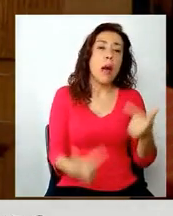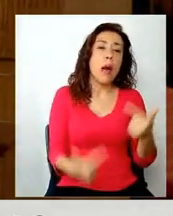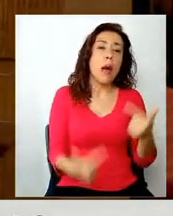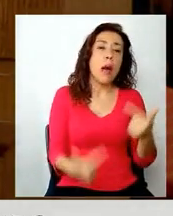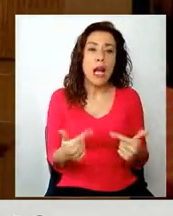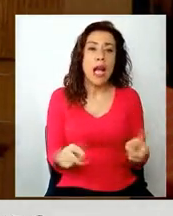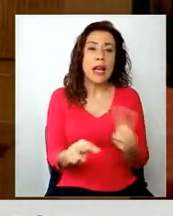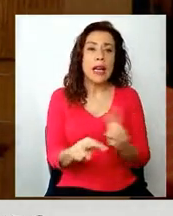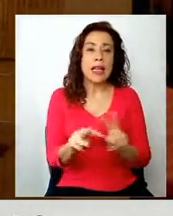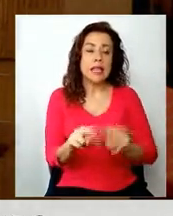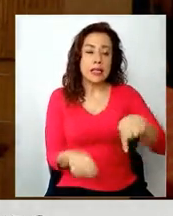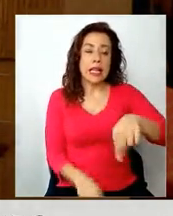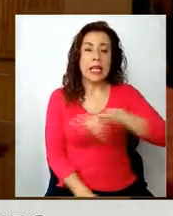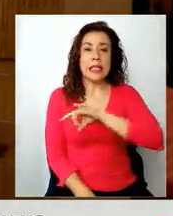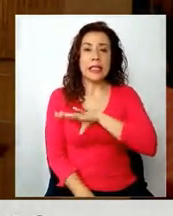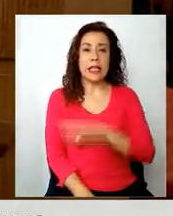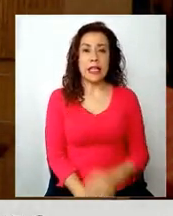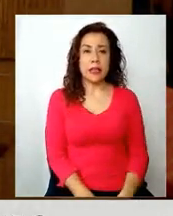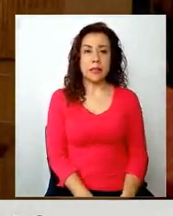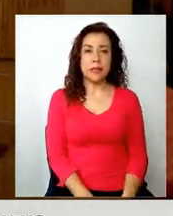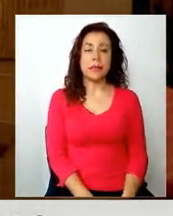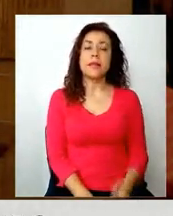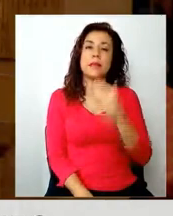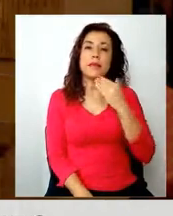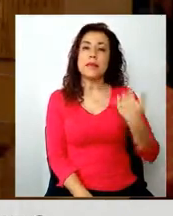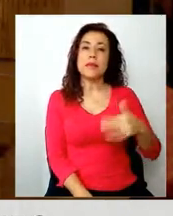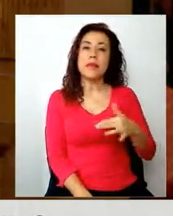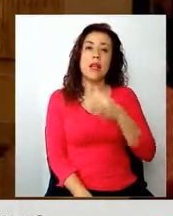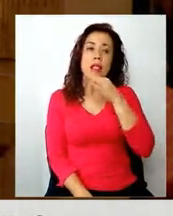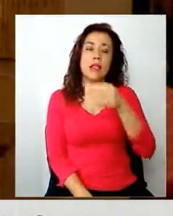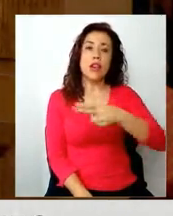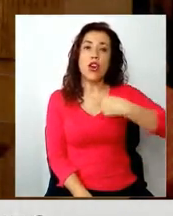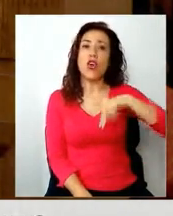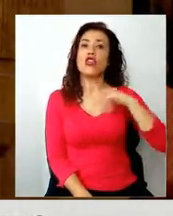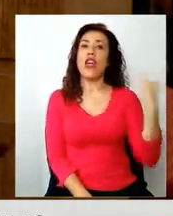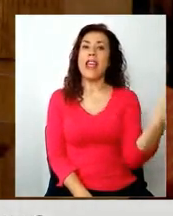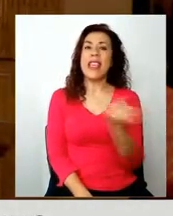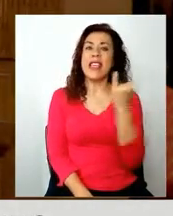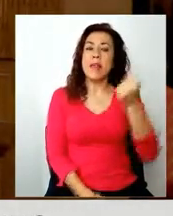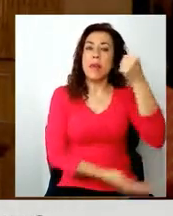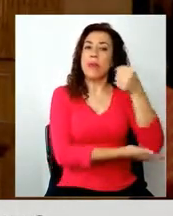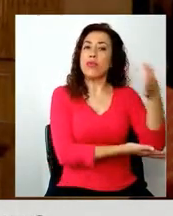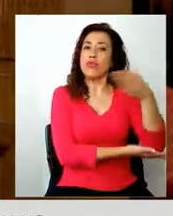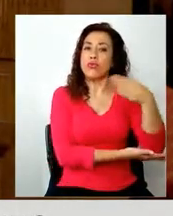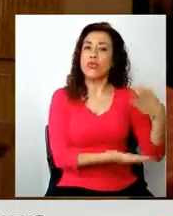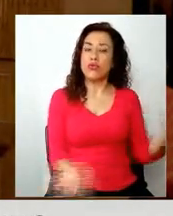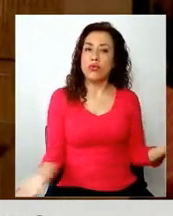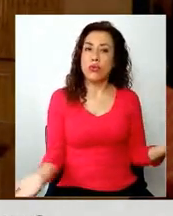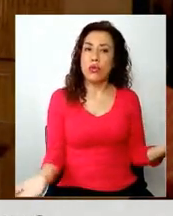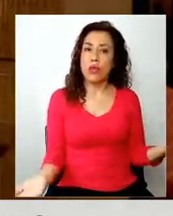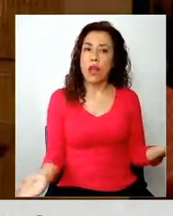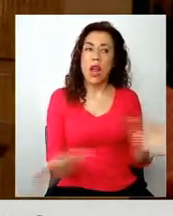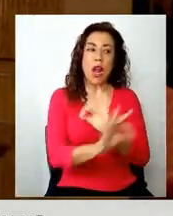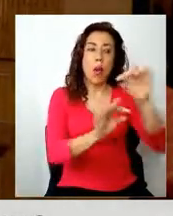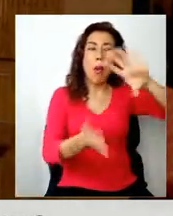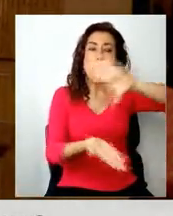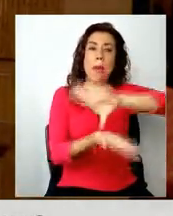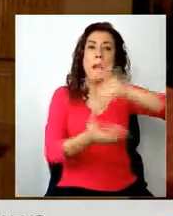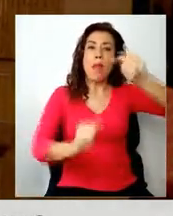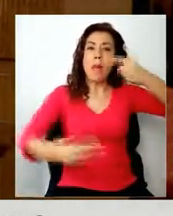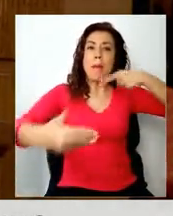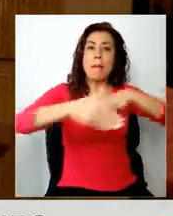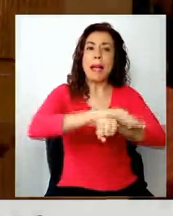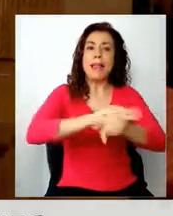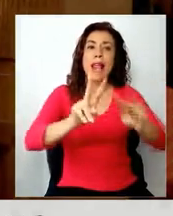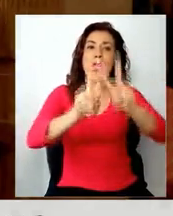en Chile creo que es importante afirmar nuestra independencia nuestra soberanía Y por supuesto que ningún país puede interferir en asuntos internos